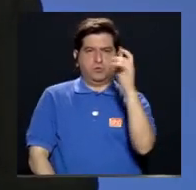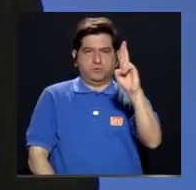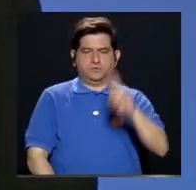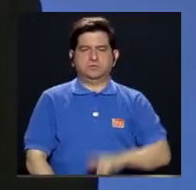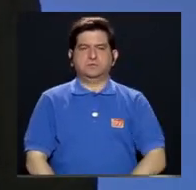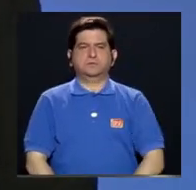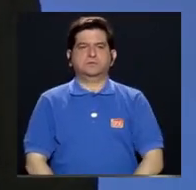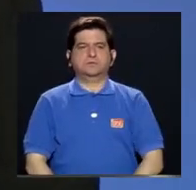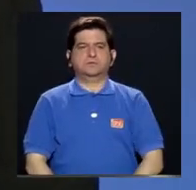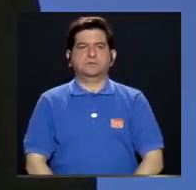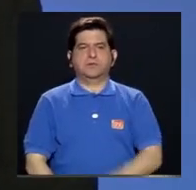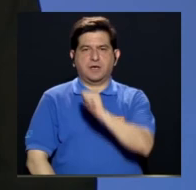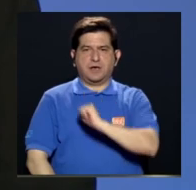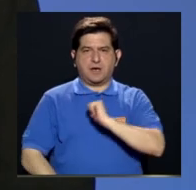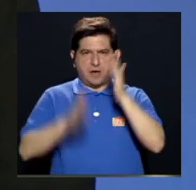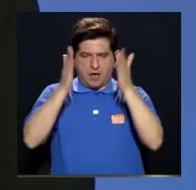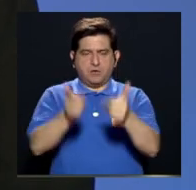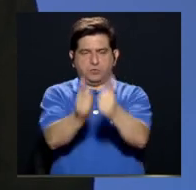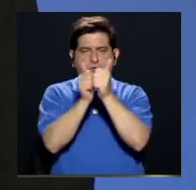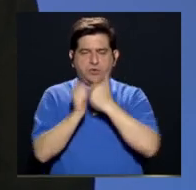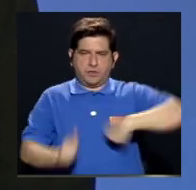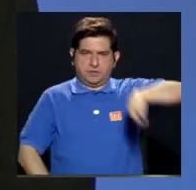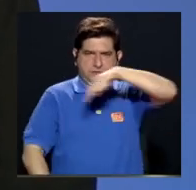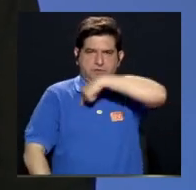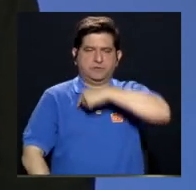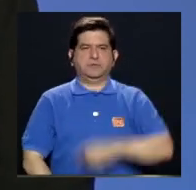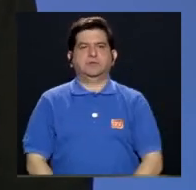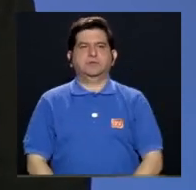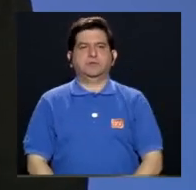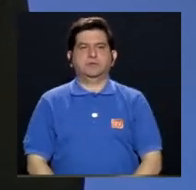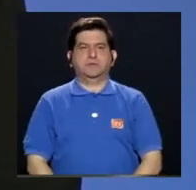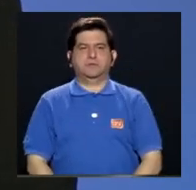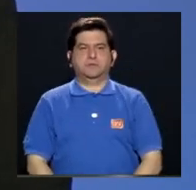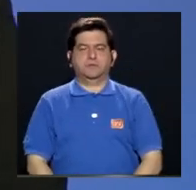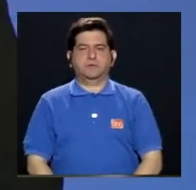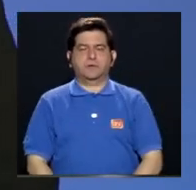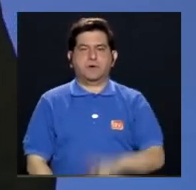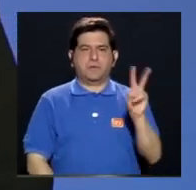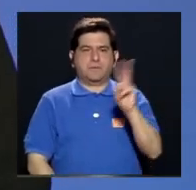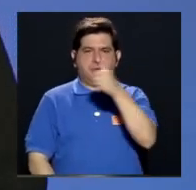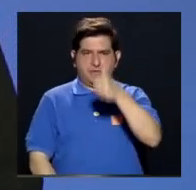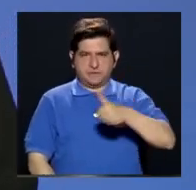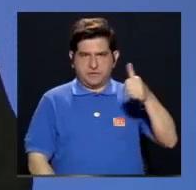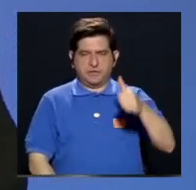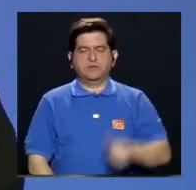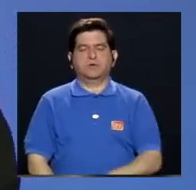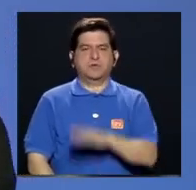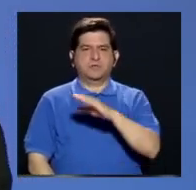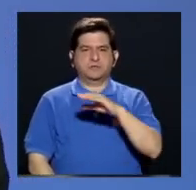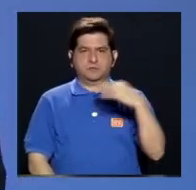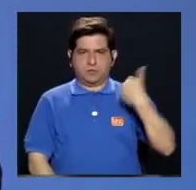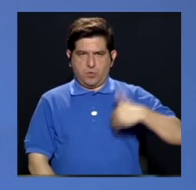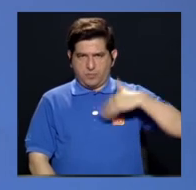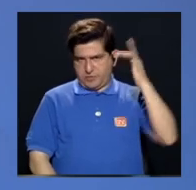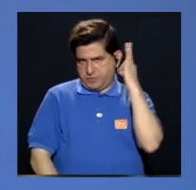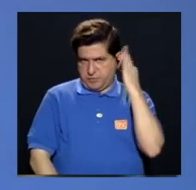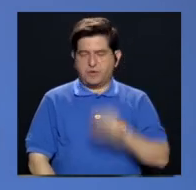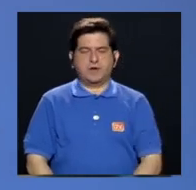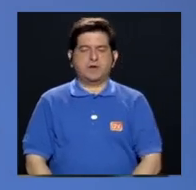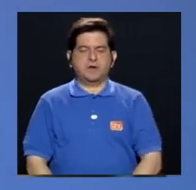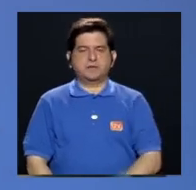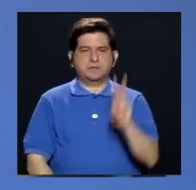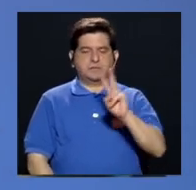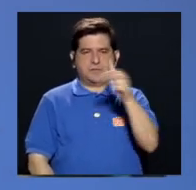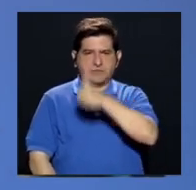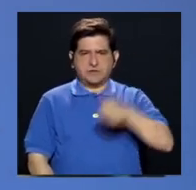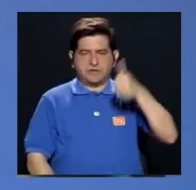Rica, autoridades que nos acompañan, señores vicerrectores y señoras vicerrectoras, señora